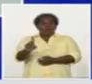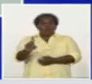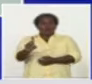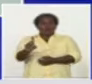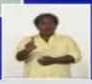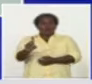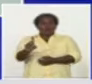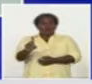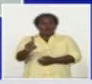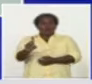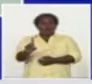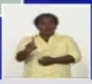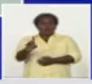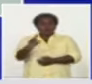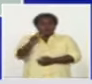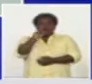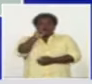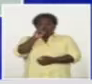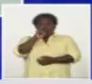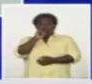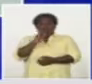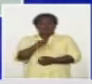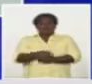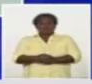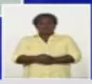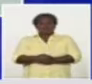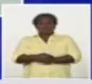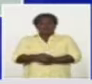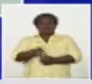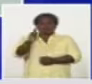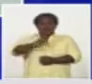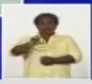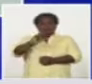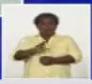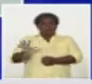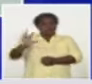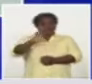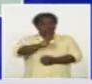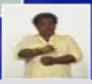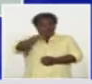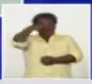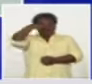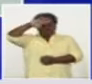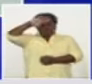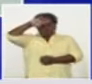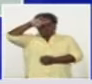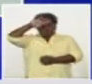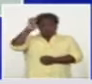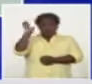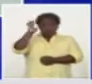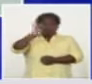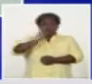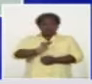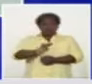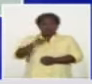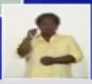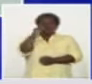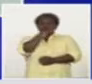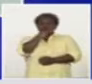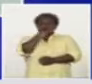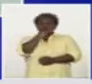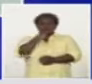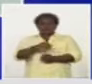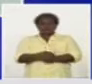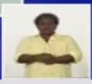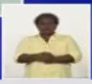de Nuevita. Y en el caso de Camagüey, sí todos son viajeros cubanos procedentes de Rusia. Las